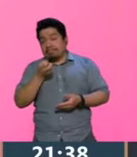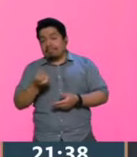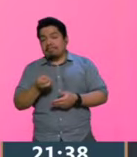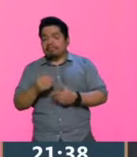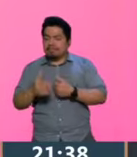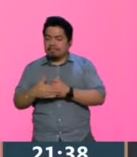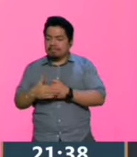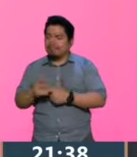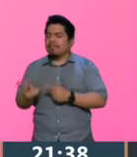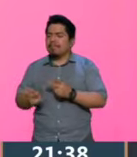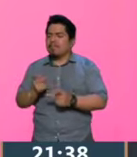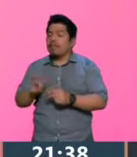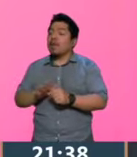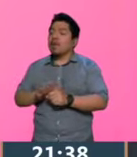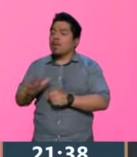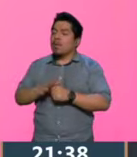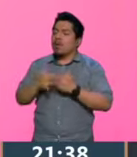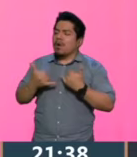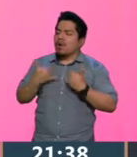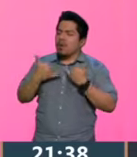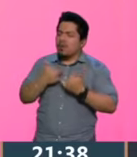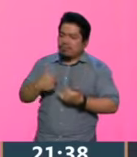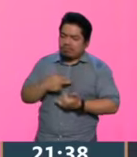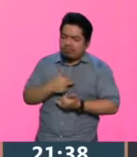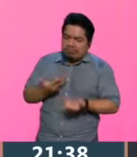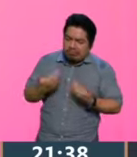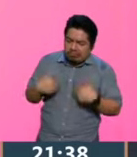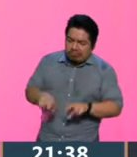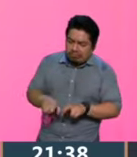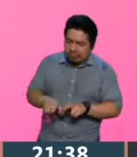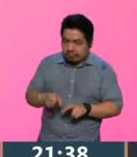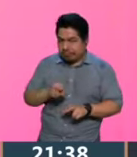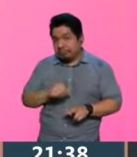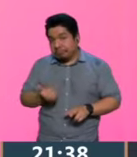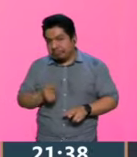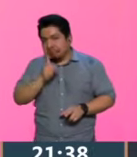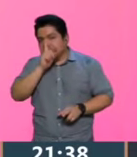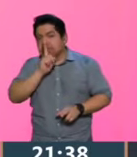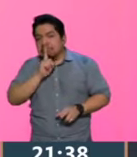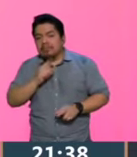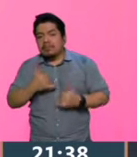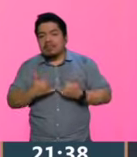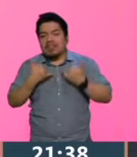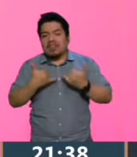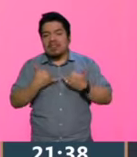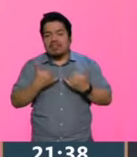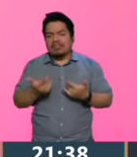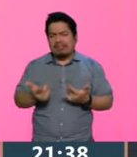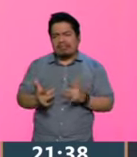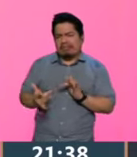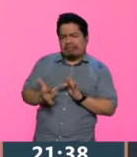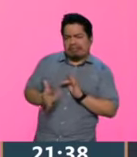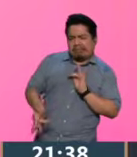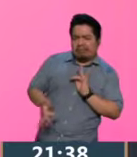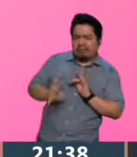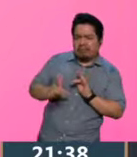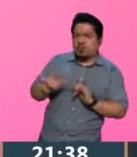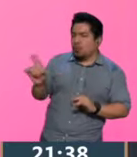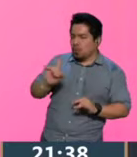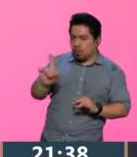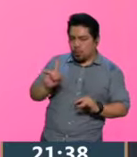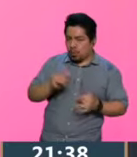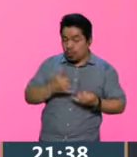siguiente pregunta, ¿cuál es nuestro papel como jóvenes? Pues creo que también otra de las grandes mentiras que nos han querido decir es que los jóvenes somos apáticos, y eso no es cierto. Los jóvenes no